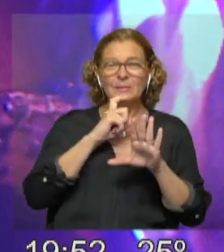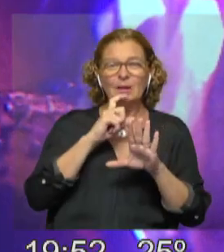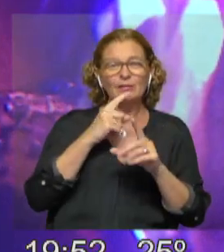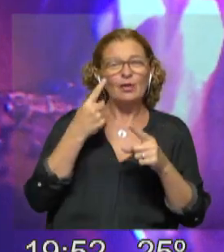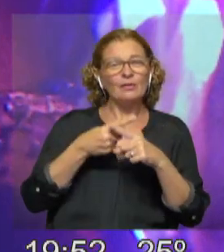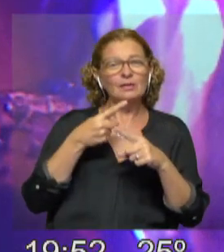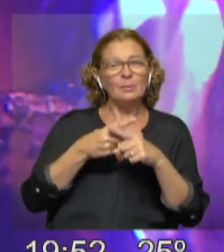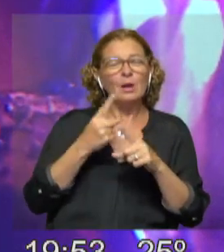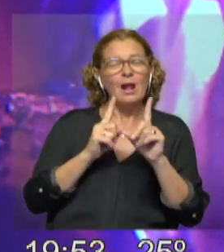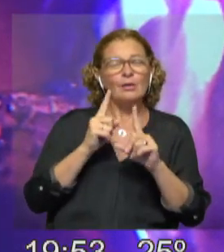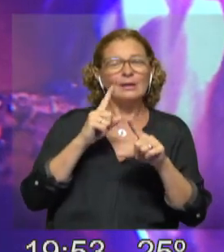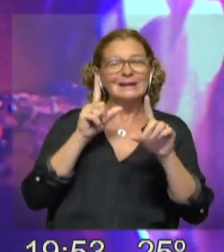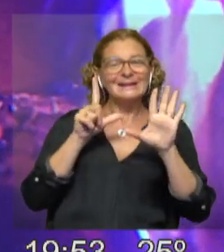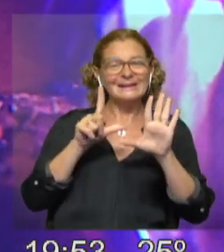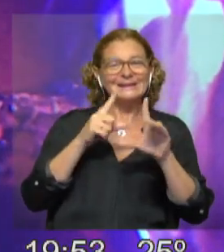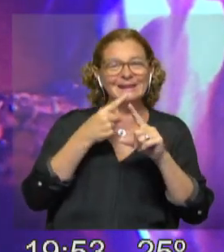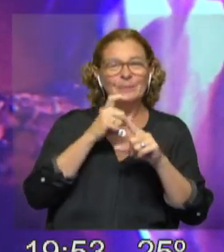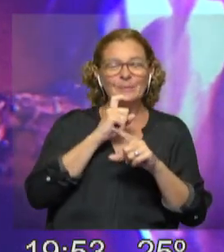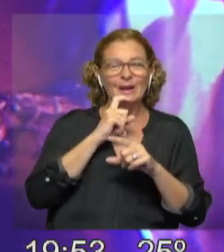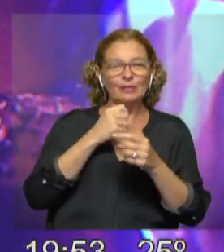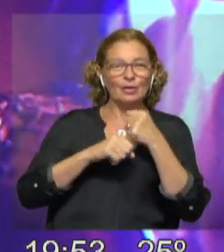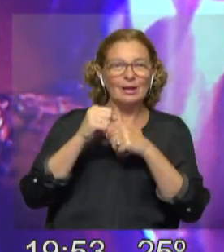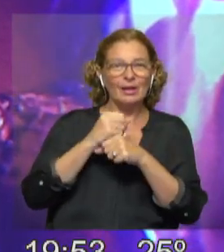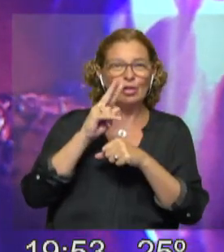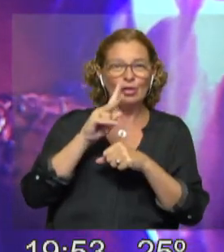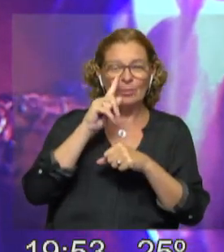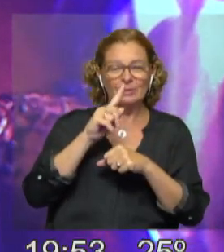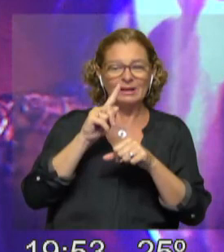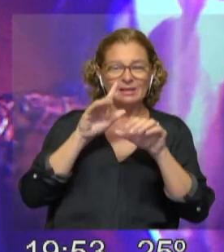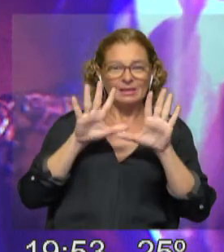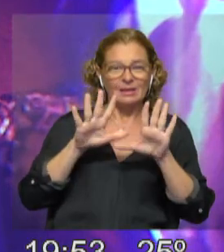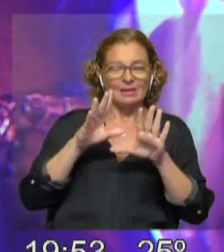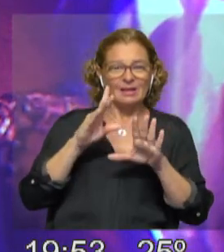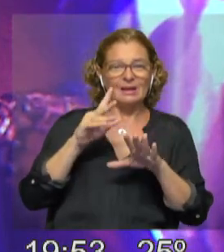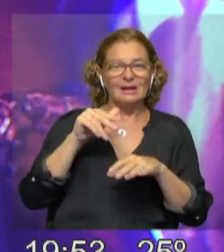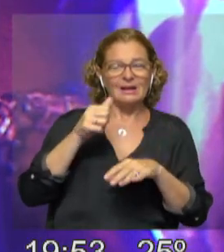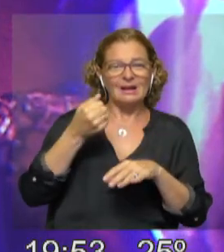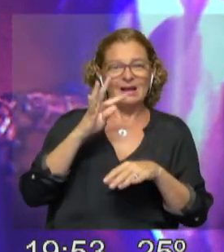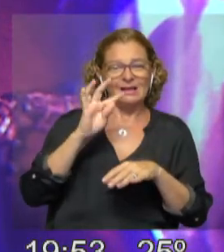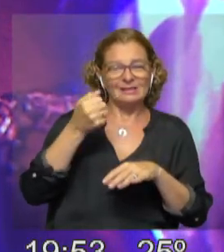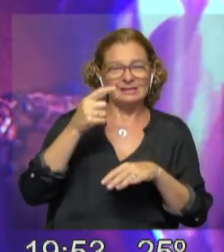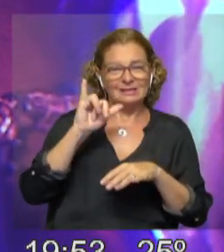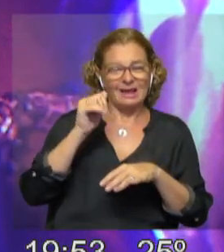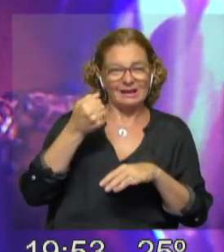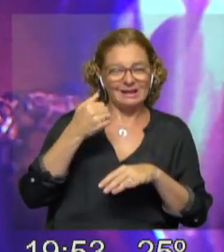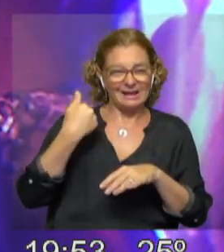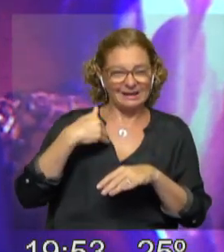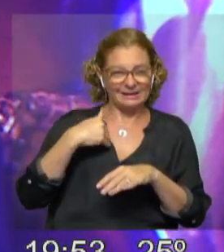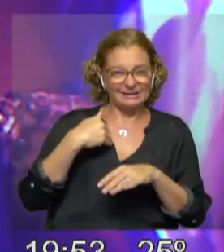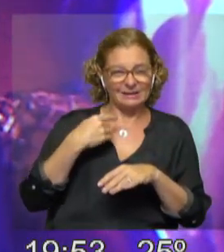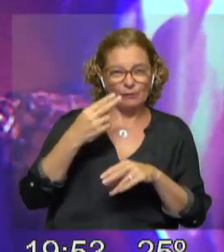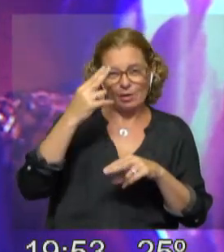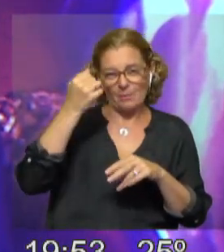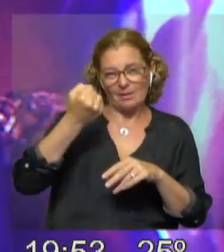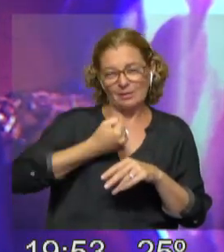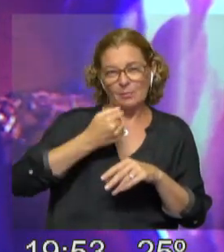un hecho que ocurrió el 7 de marzo de 2010. Natalia Pepa Gaitán fue asesinada en Córdoba, en Argentina, por